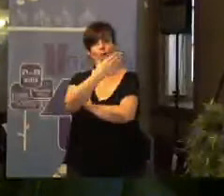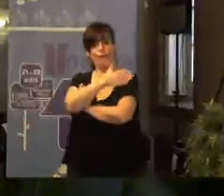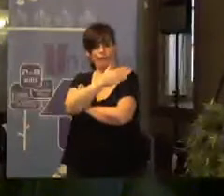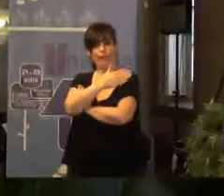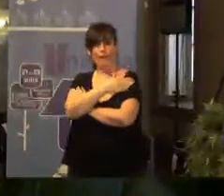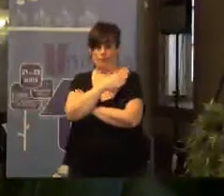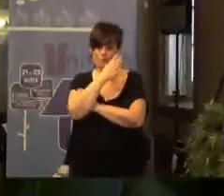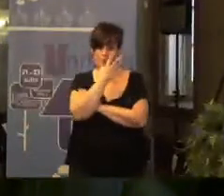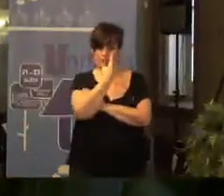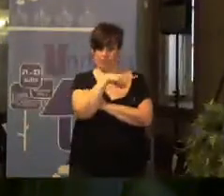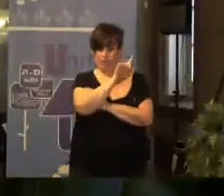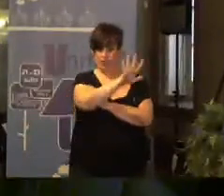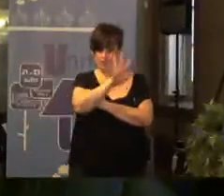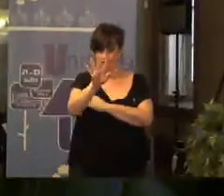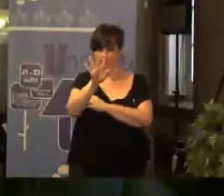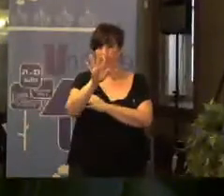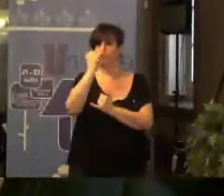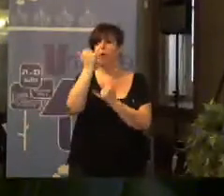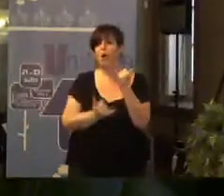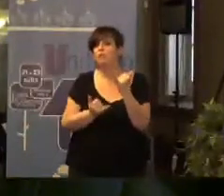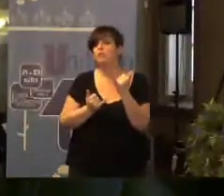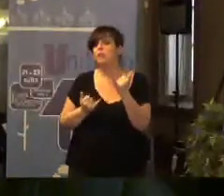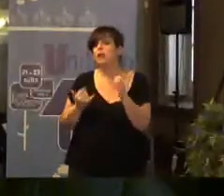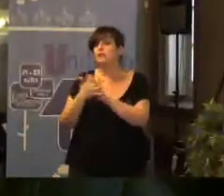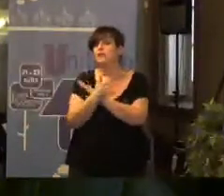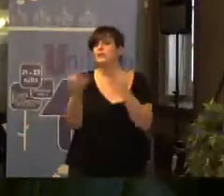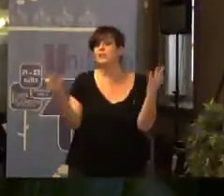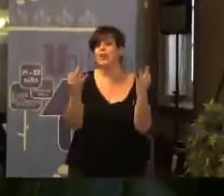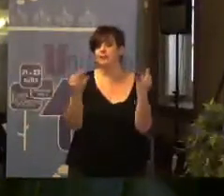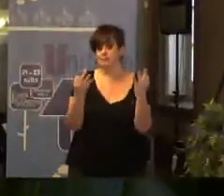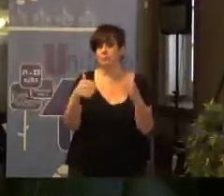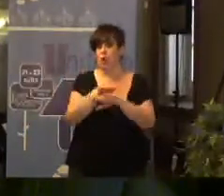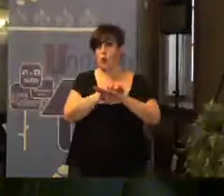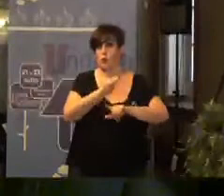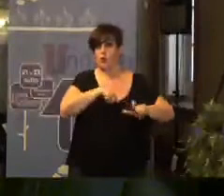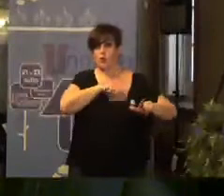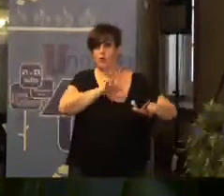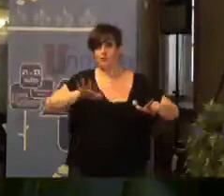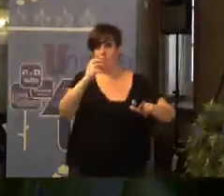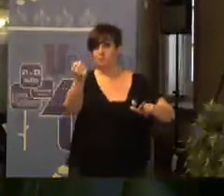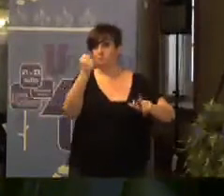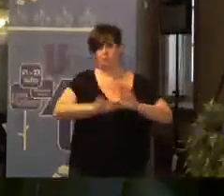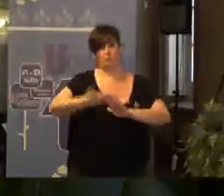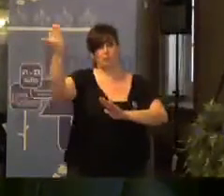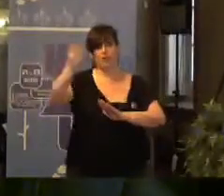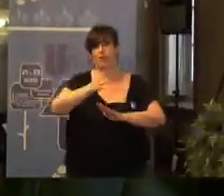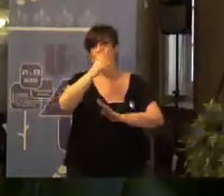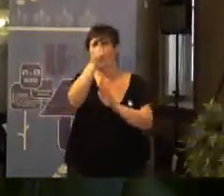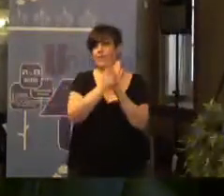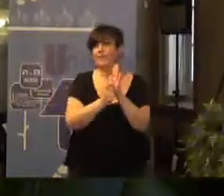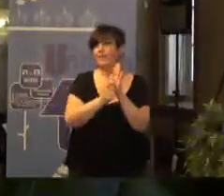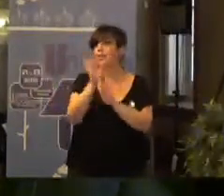se reformou, o que fixo foi abolir a soberanía das Cortes Españolas, porque se poñen como prioridade que para facer os